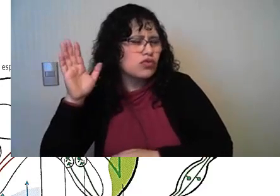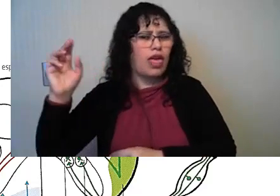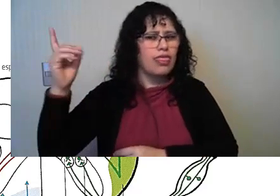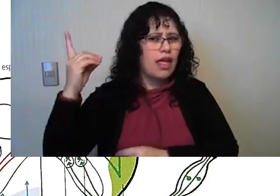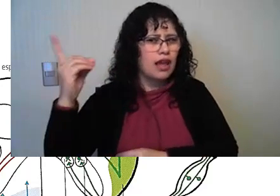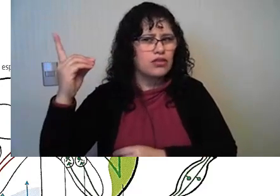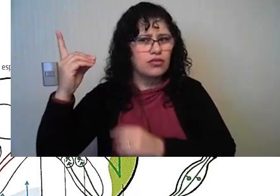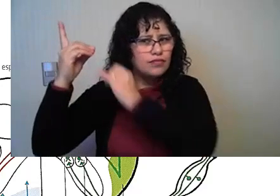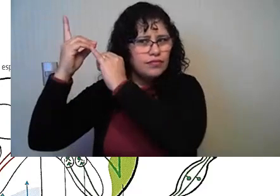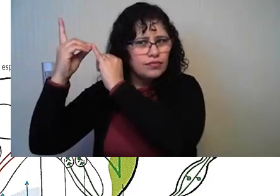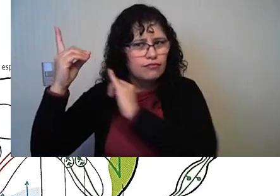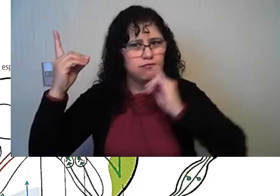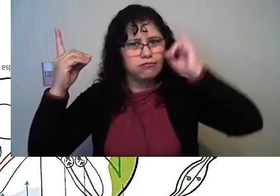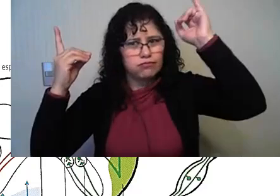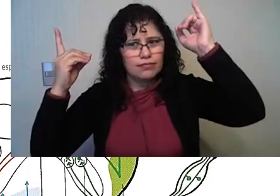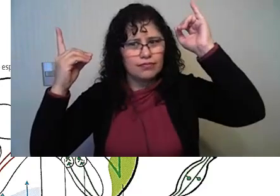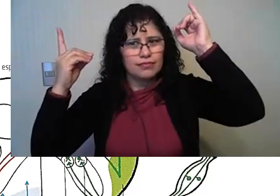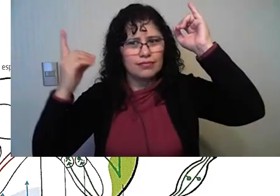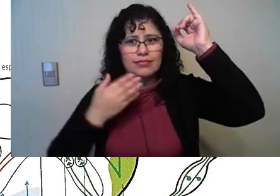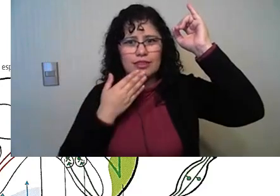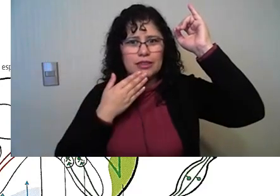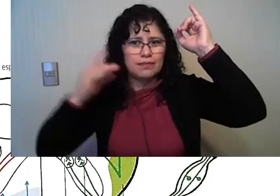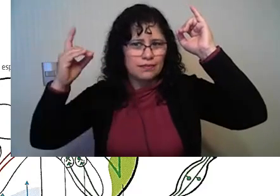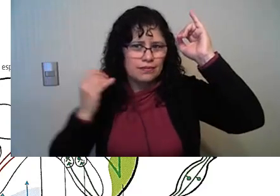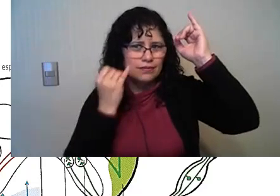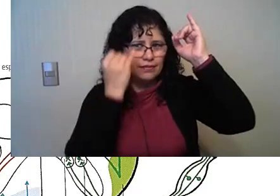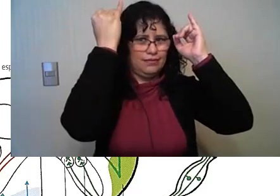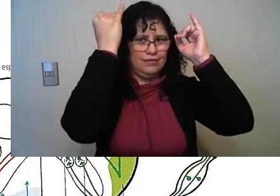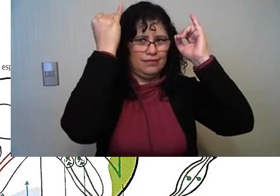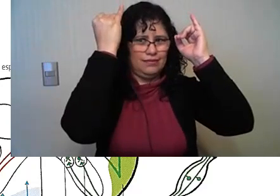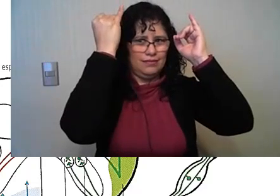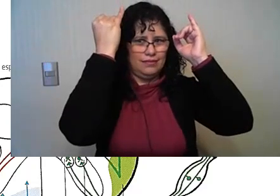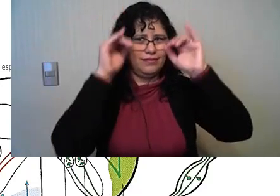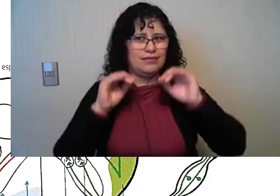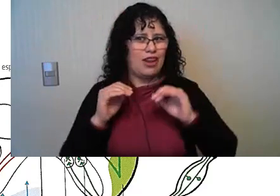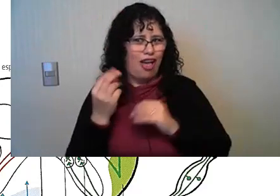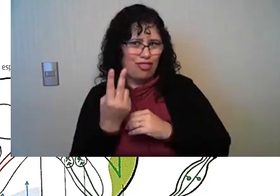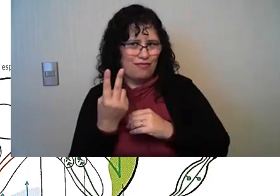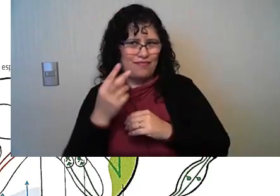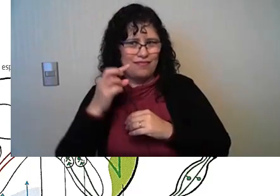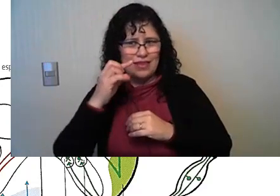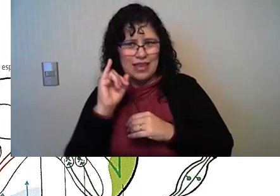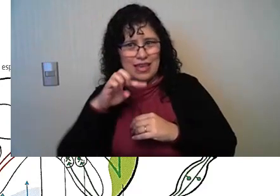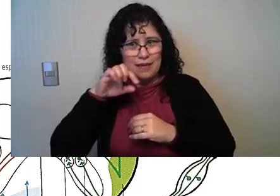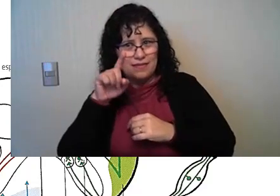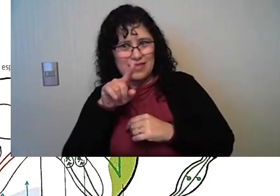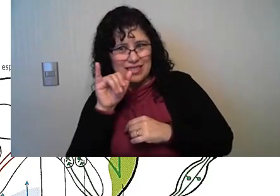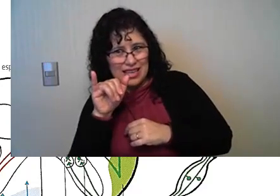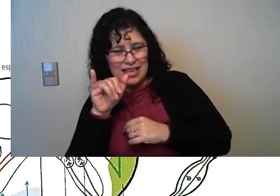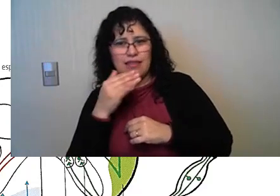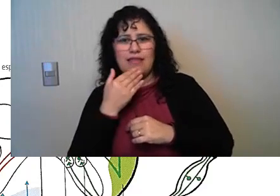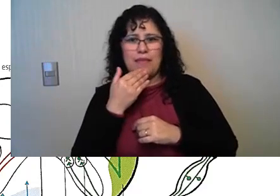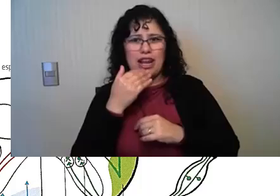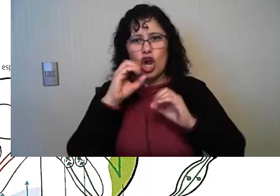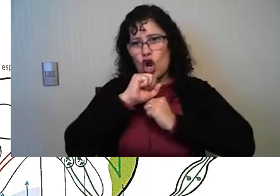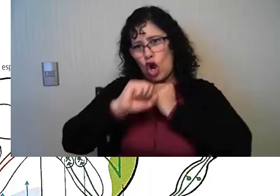izquierdo y derecho, ¿ya? Y viceversa. La información es bilateral, la